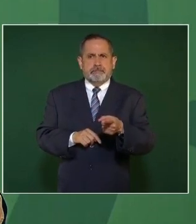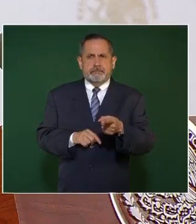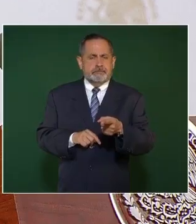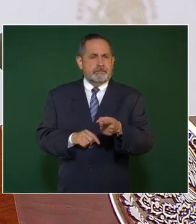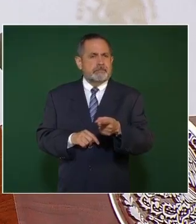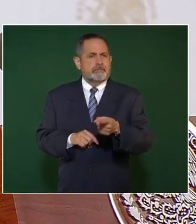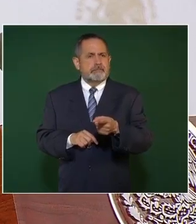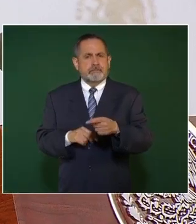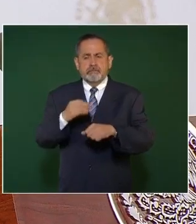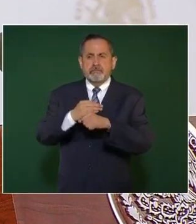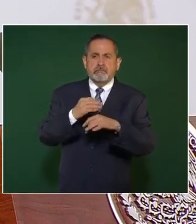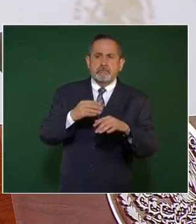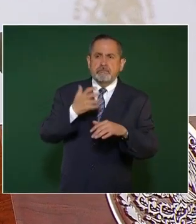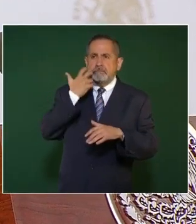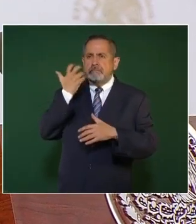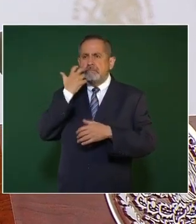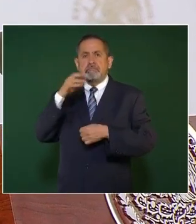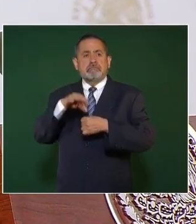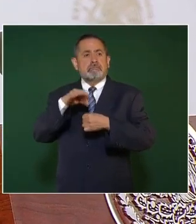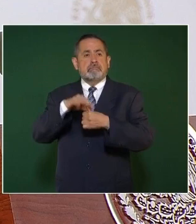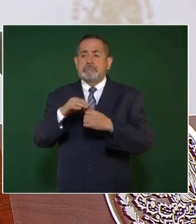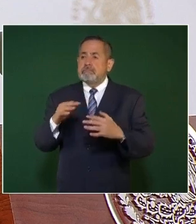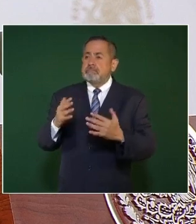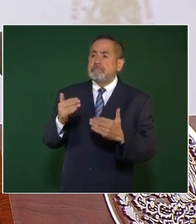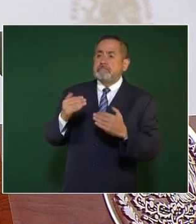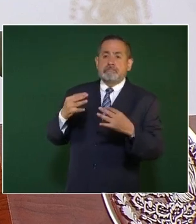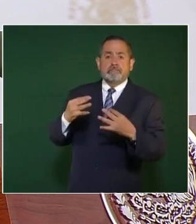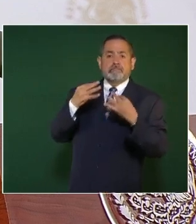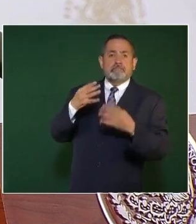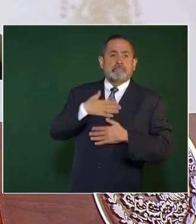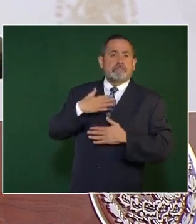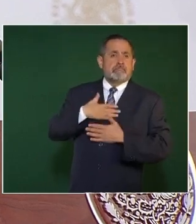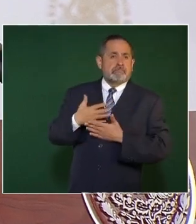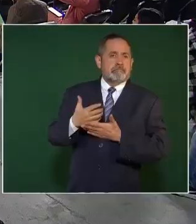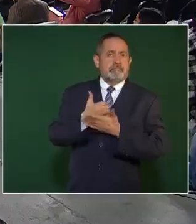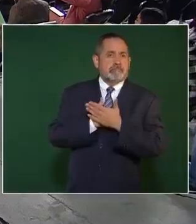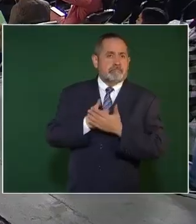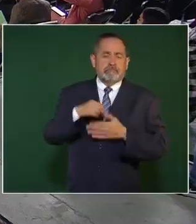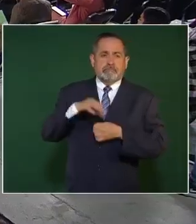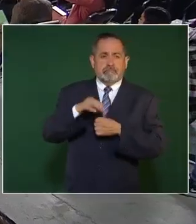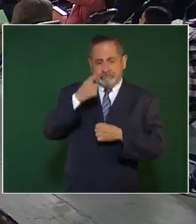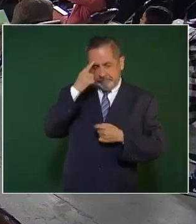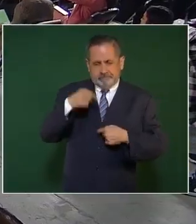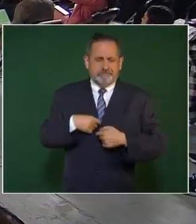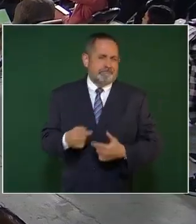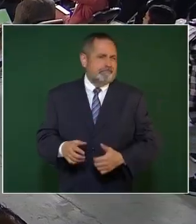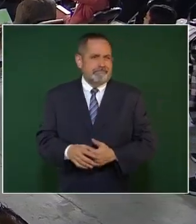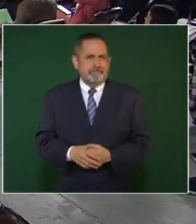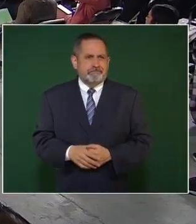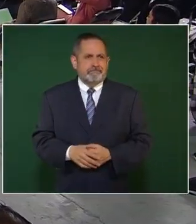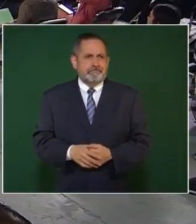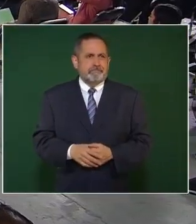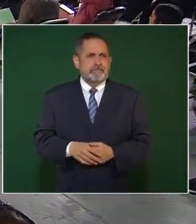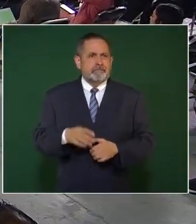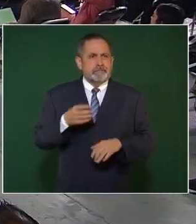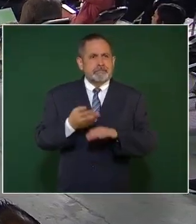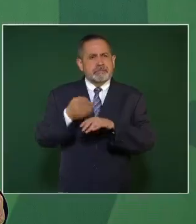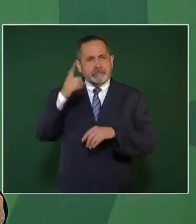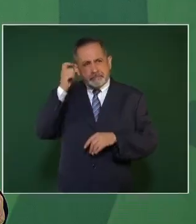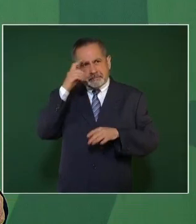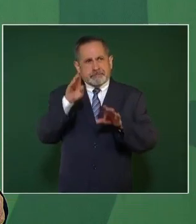con propósitos políticos electorales, aunque es bastante difícil,